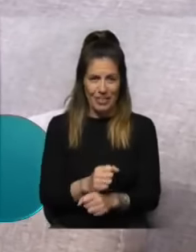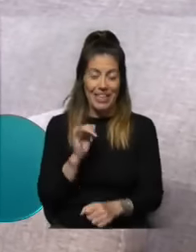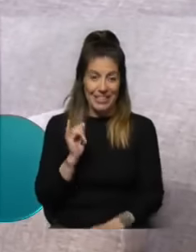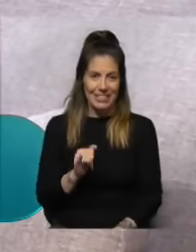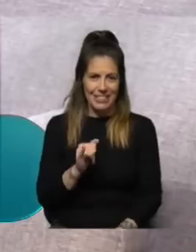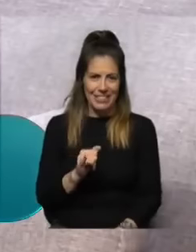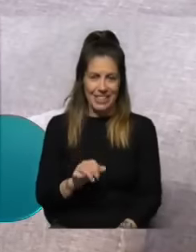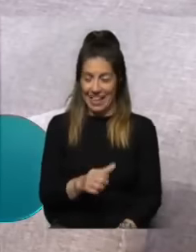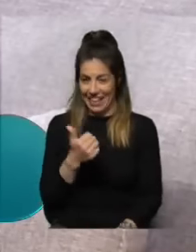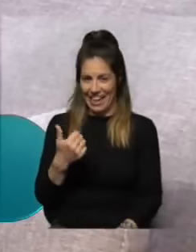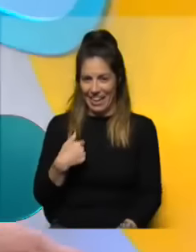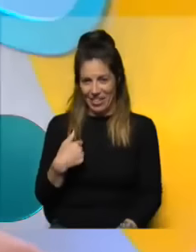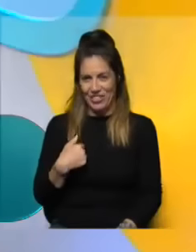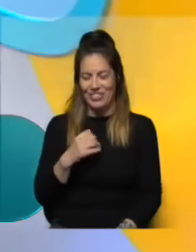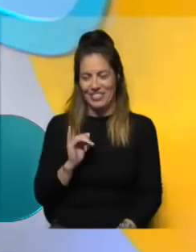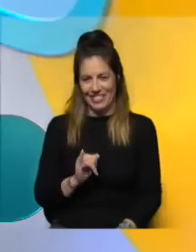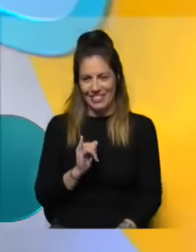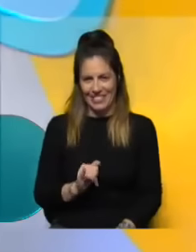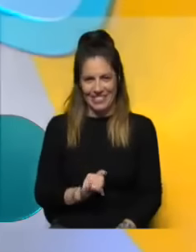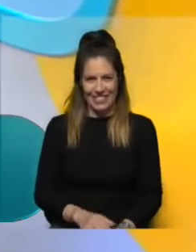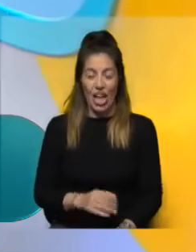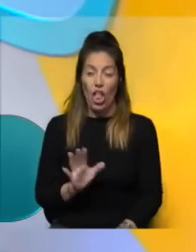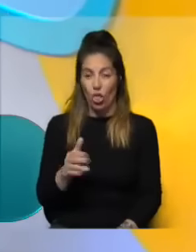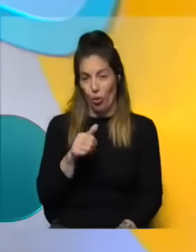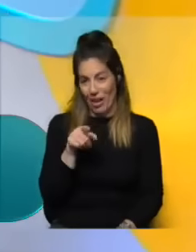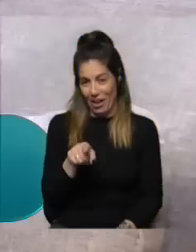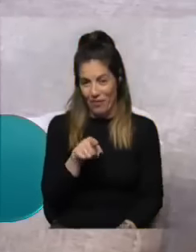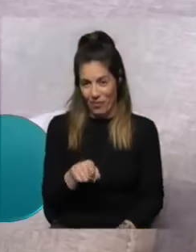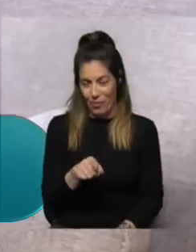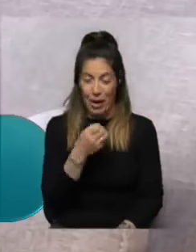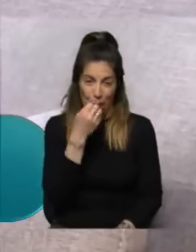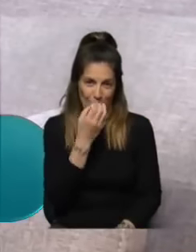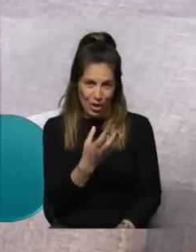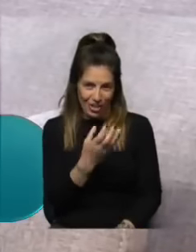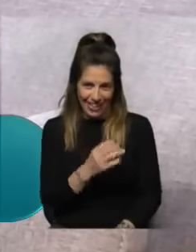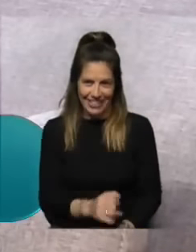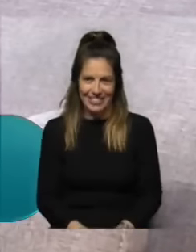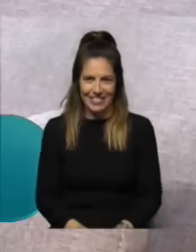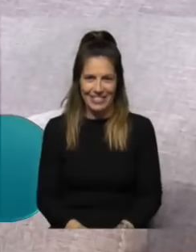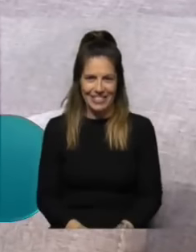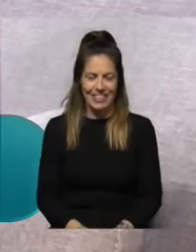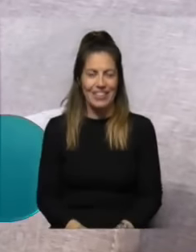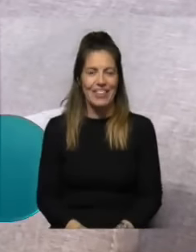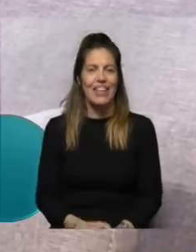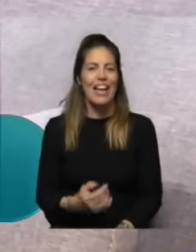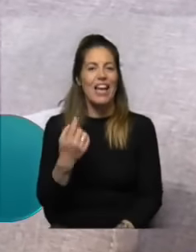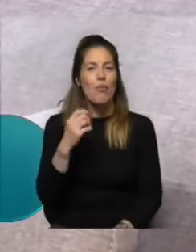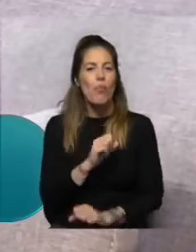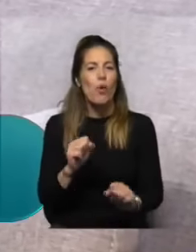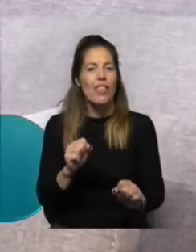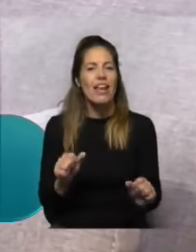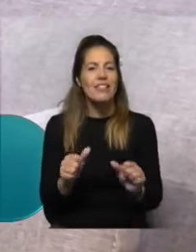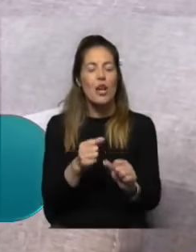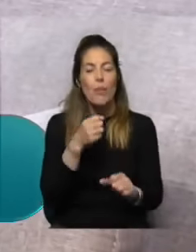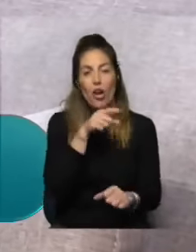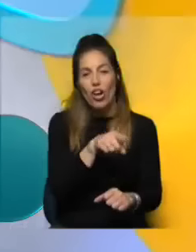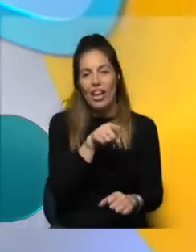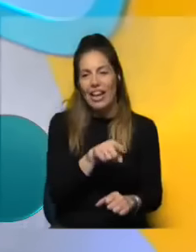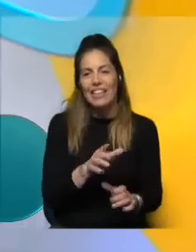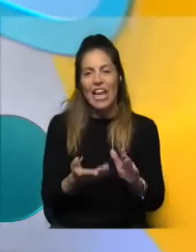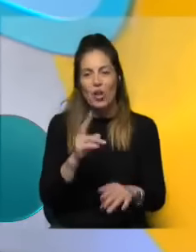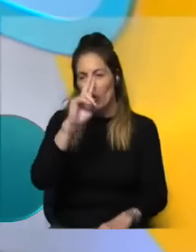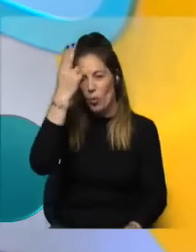que sale ganando soy yo. ¡Claro! Sí, es todo para vos, sí, es todo para mejorar. Claro. Imagina, ¿hay alguien que puedas animar mejor que Fito y que sea tan